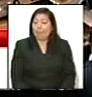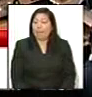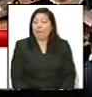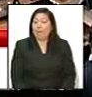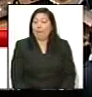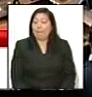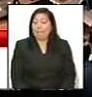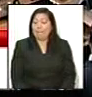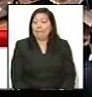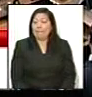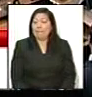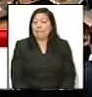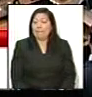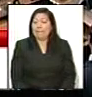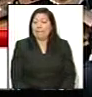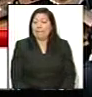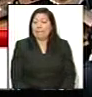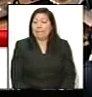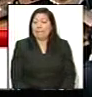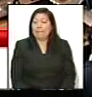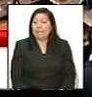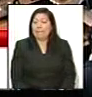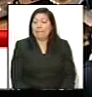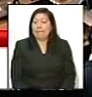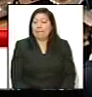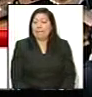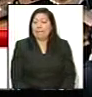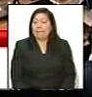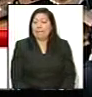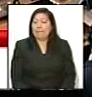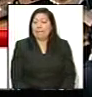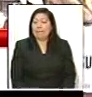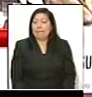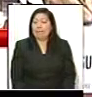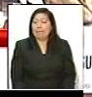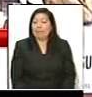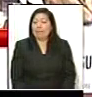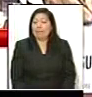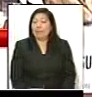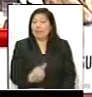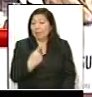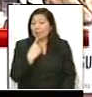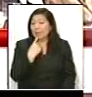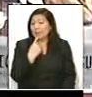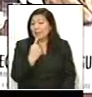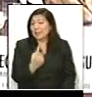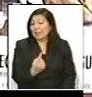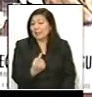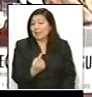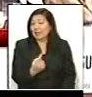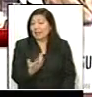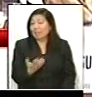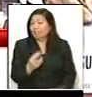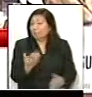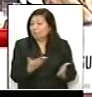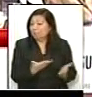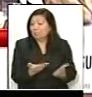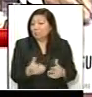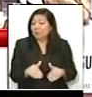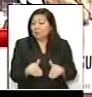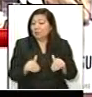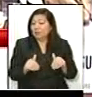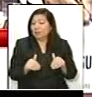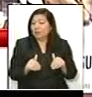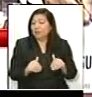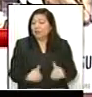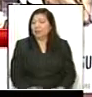Sí, congresista Alcorta. Presidenta, como me acabo de, el señor acaba de decir que han hecho una invitación, yo retiro la